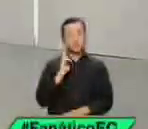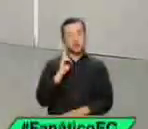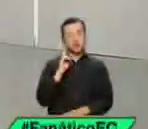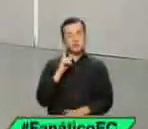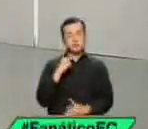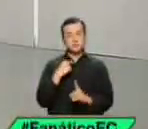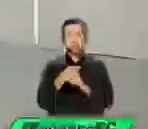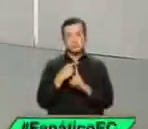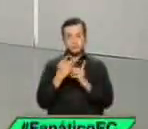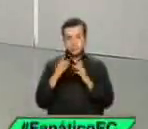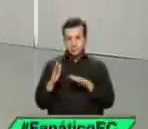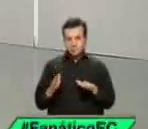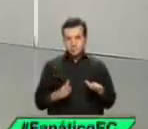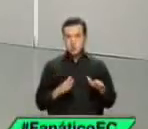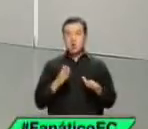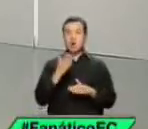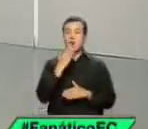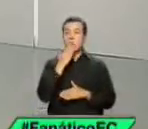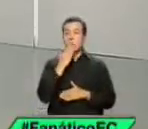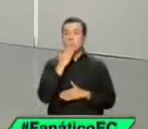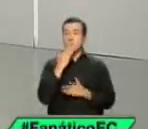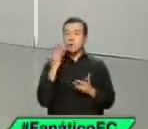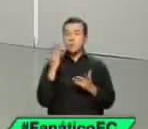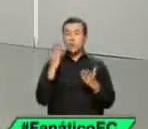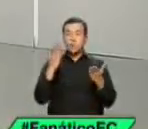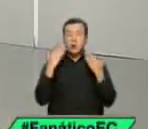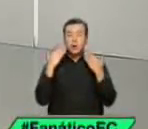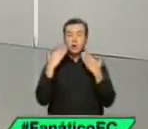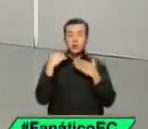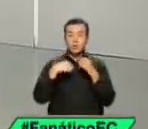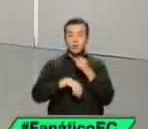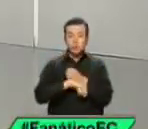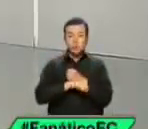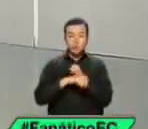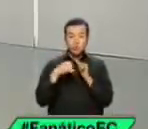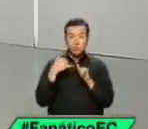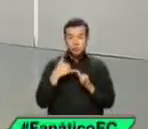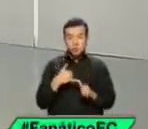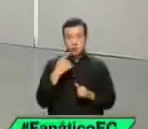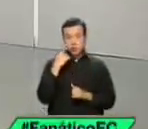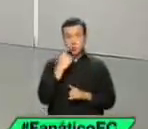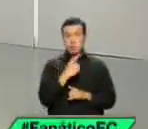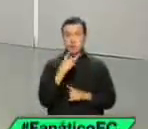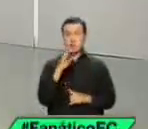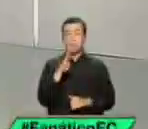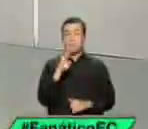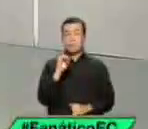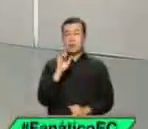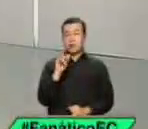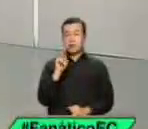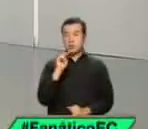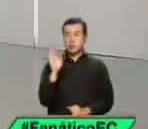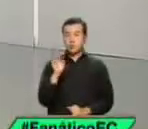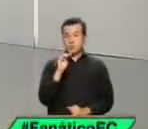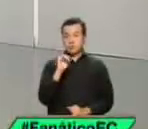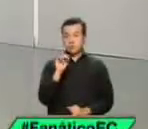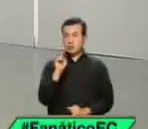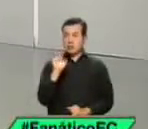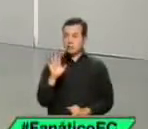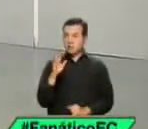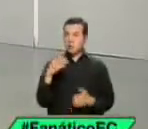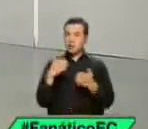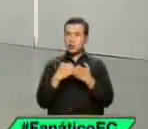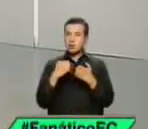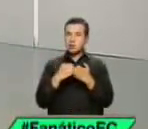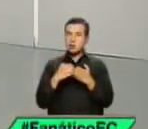a propósito del choque entre Sociedad Deportiva Aucas y Guayaquil Fútbol Club, tenemos las palabras de Byron Mina. Este de menos a más, del que ha venido el equipo